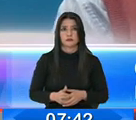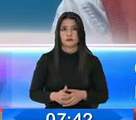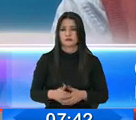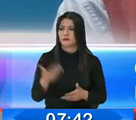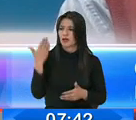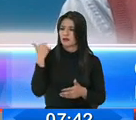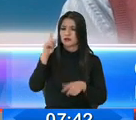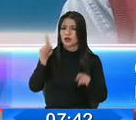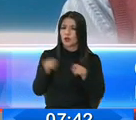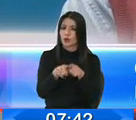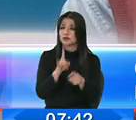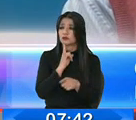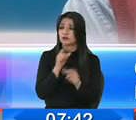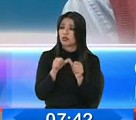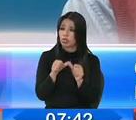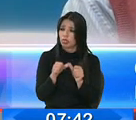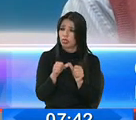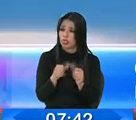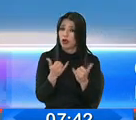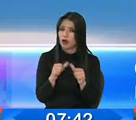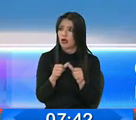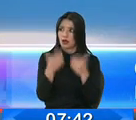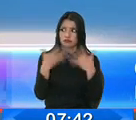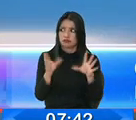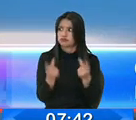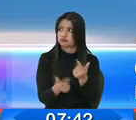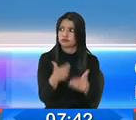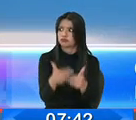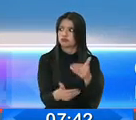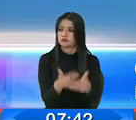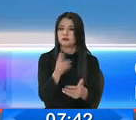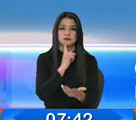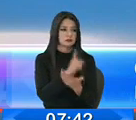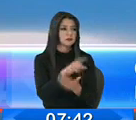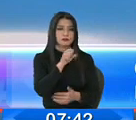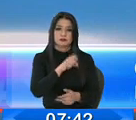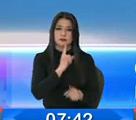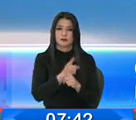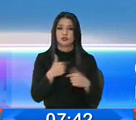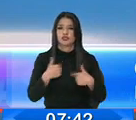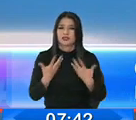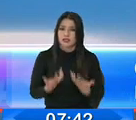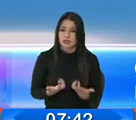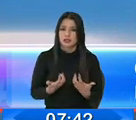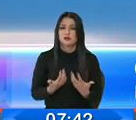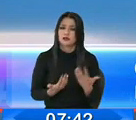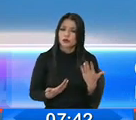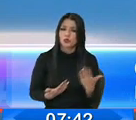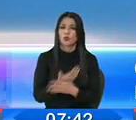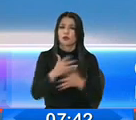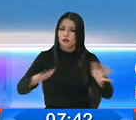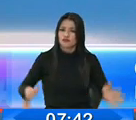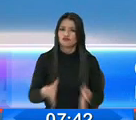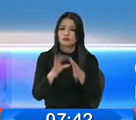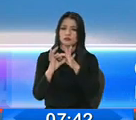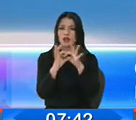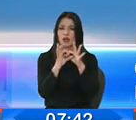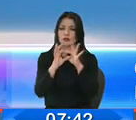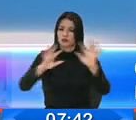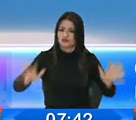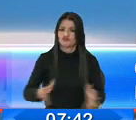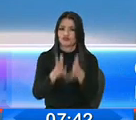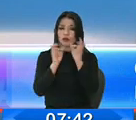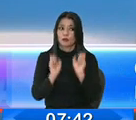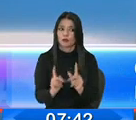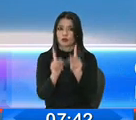quedado un acuerdo con los Estados Unidos. Sí, es así. Nosotros lo que queremos es darle un nuevo impulso a esta relación y sobre todo